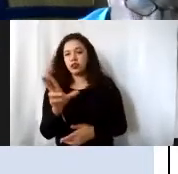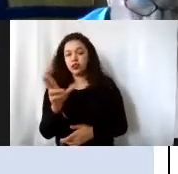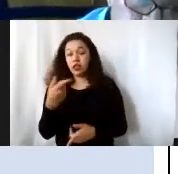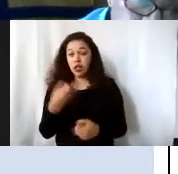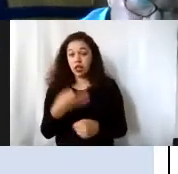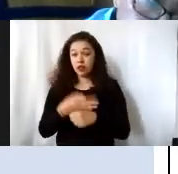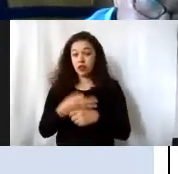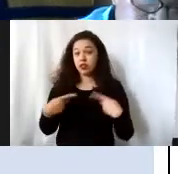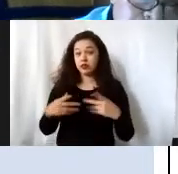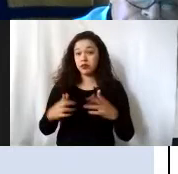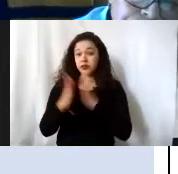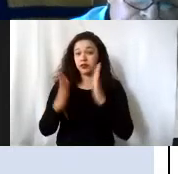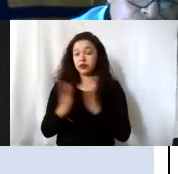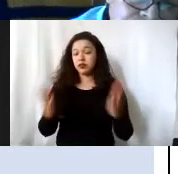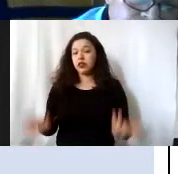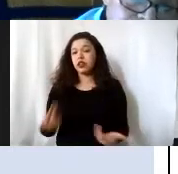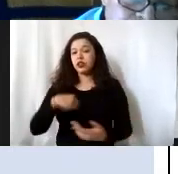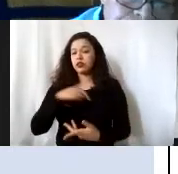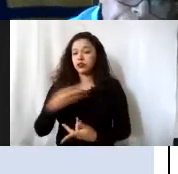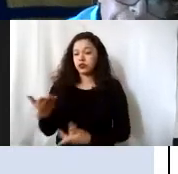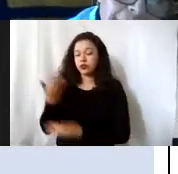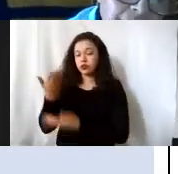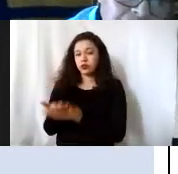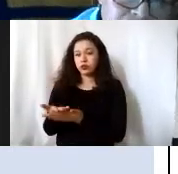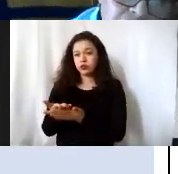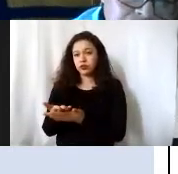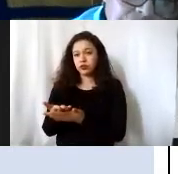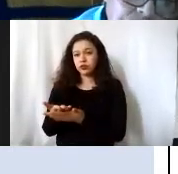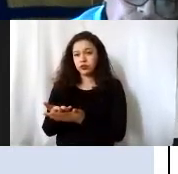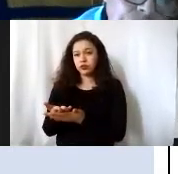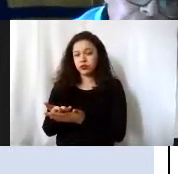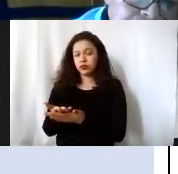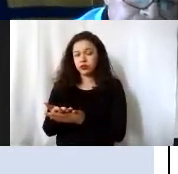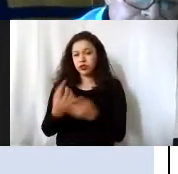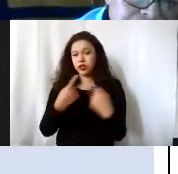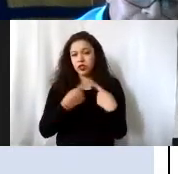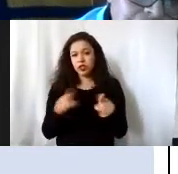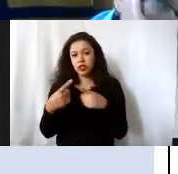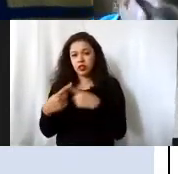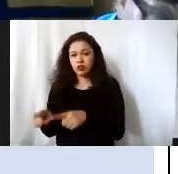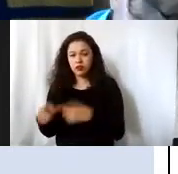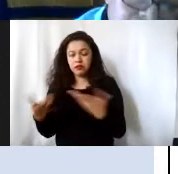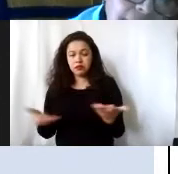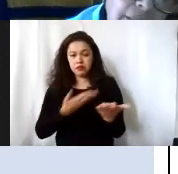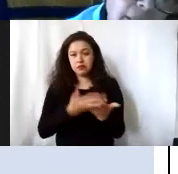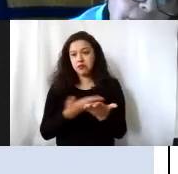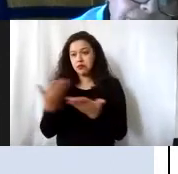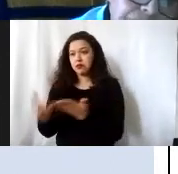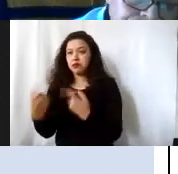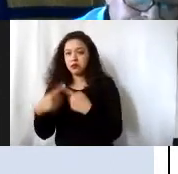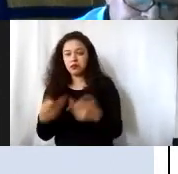compañeros, cómo nos plantean situaciones distintas, ¿no? Muy distintas, necesidades